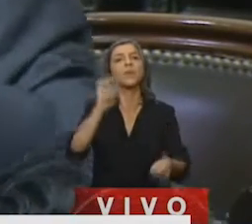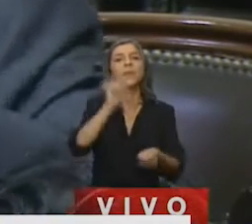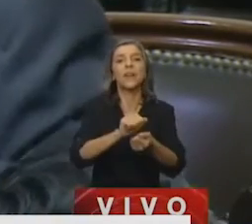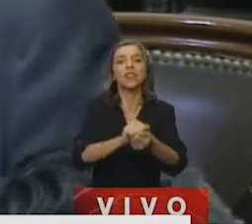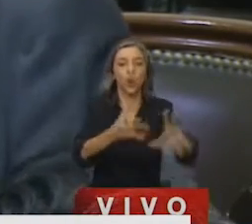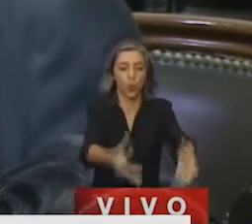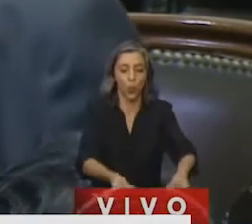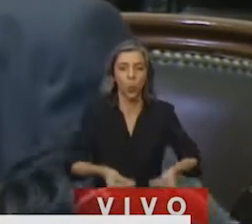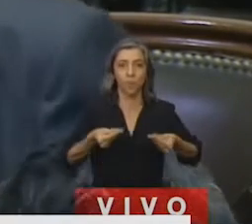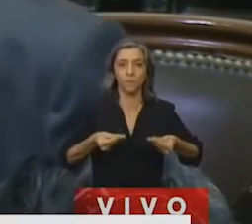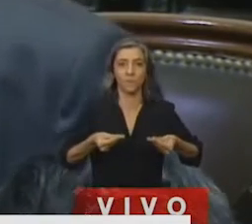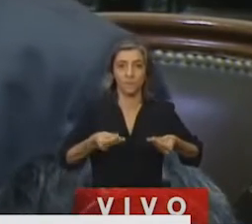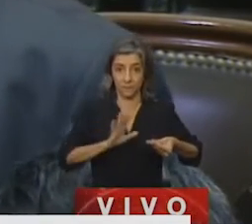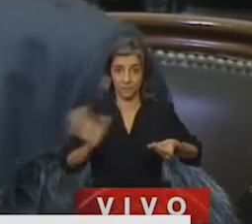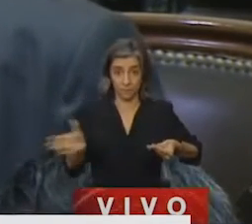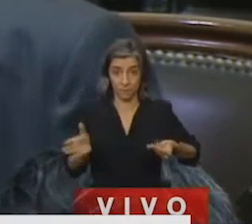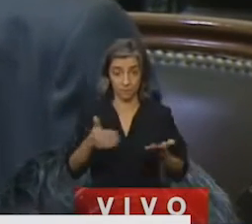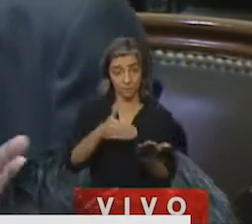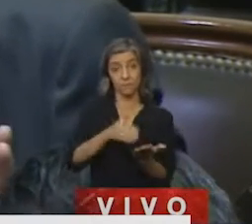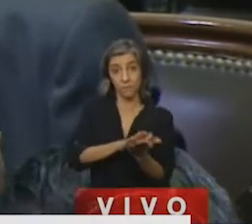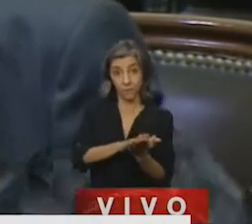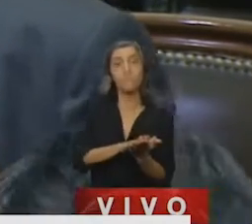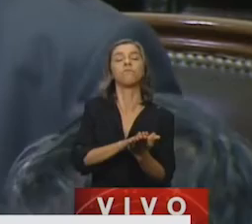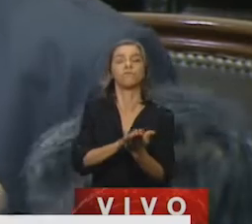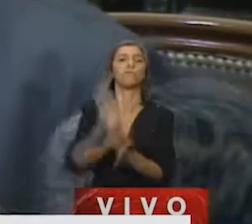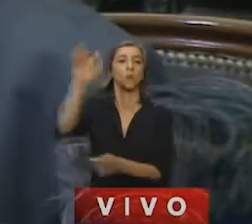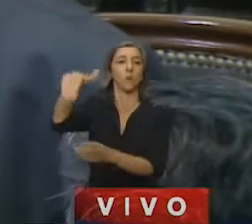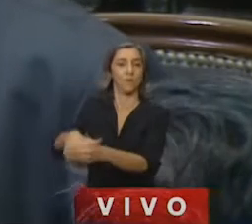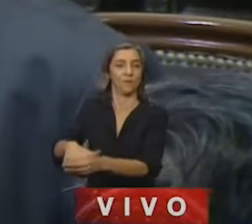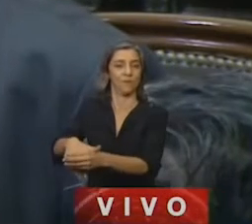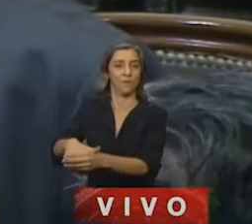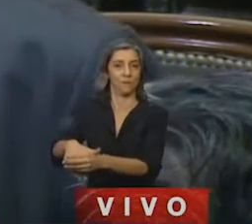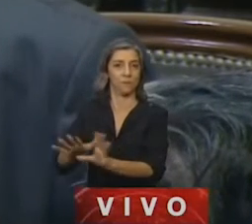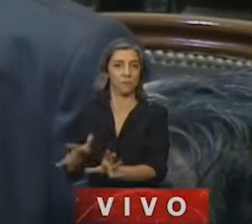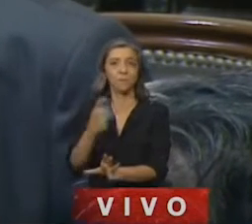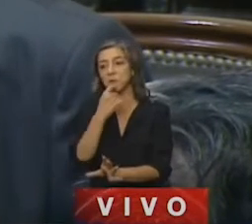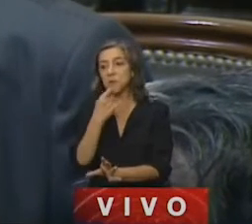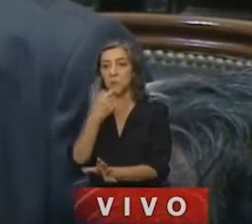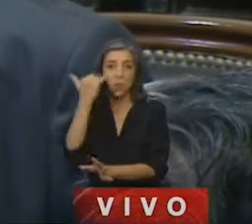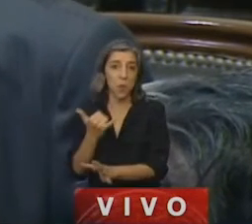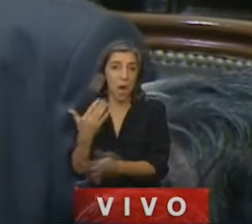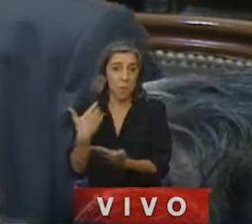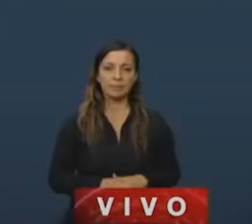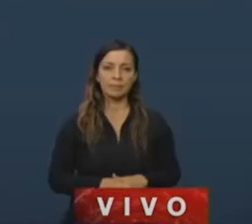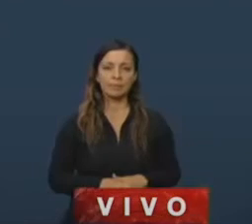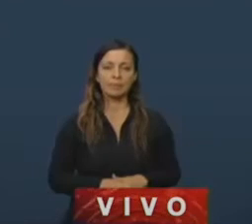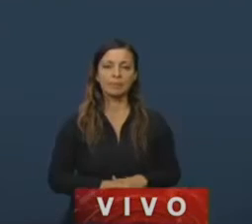cae en esa urna donde después, si hay alguna sospecha respecto de los resultados, eso se puede revisar y se puede constatar